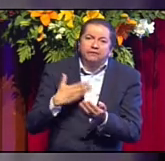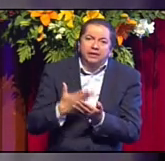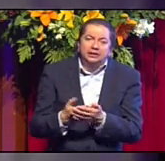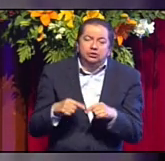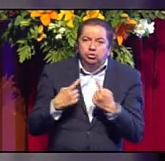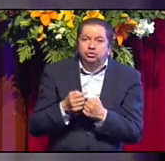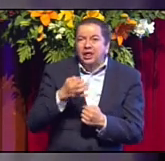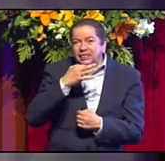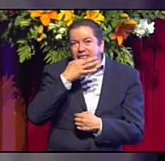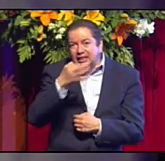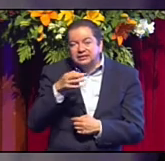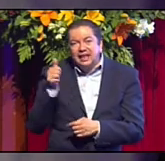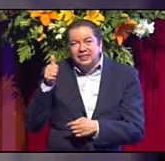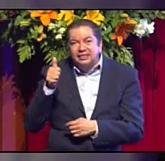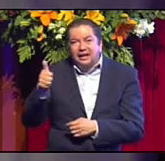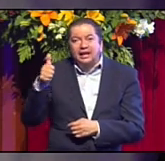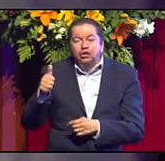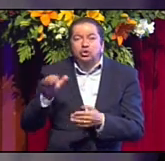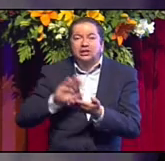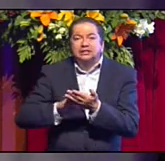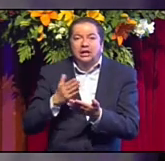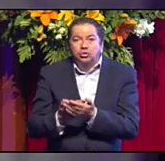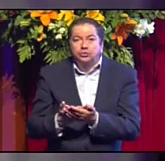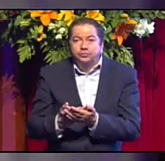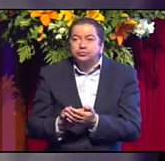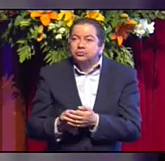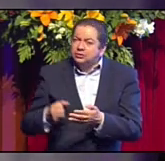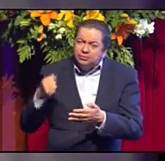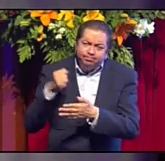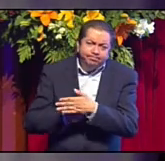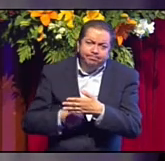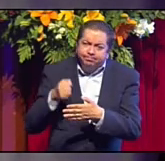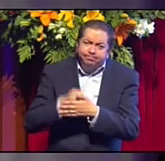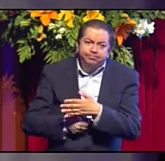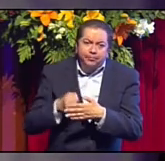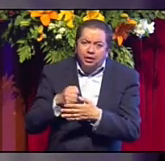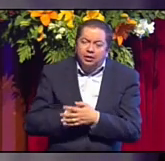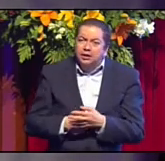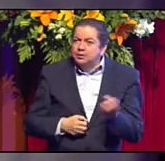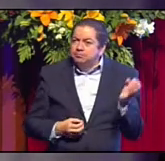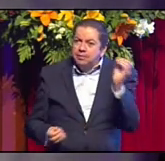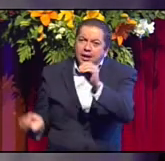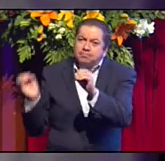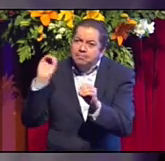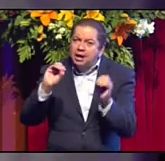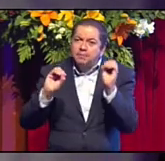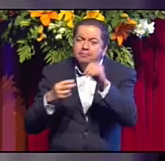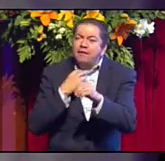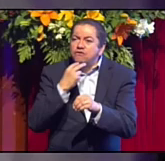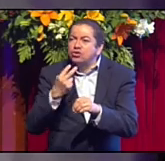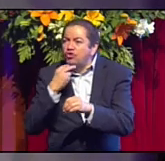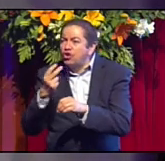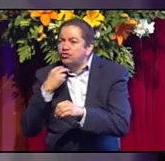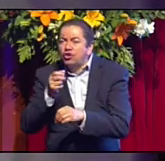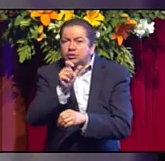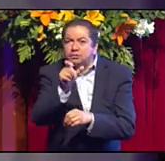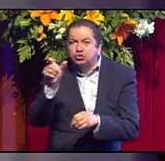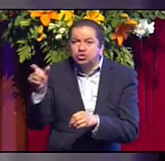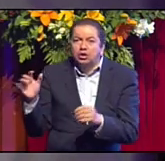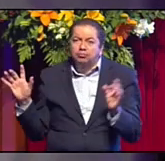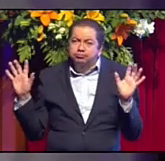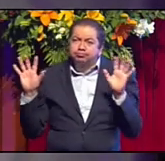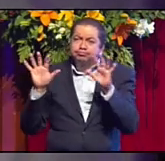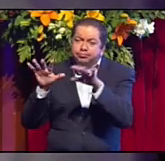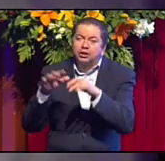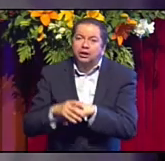salud que necesitábamos especialistas, que mi voz, la voz de ustedes y muchas voces se escucharon. Y este operativo que se hizo en Vicuña no